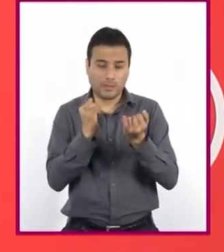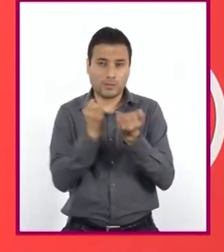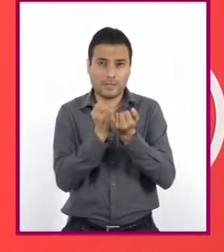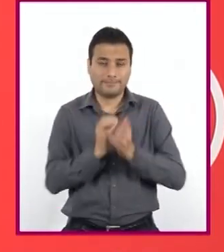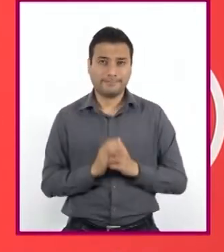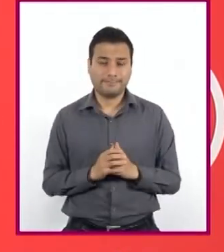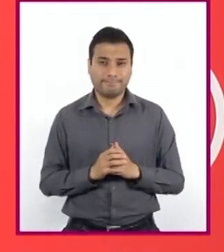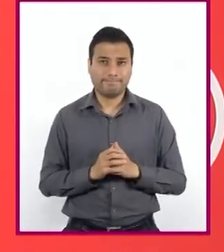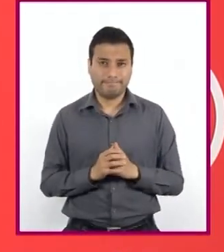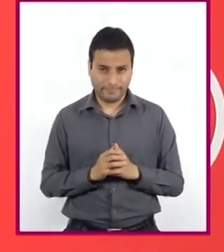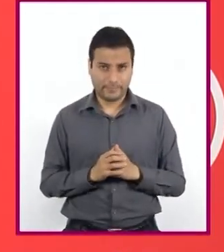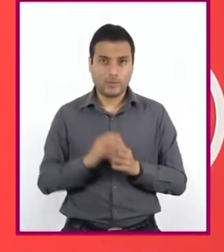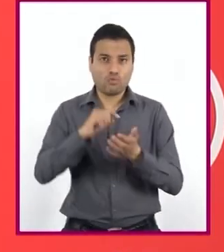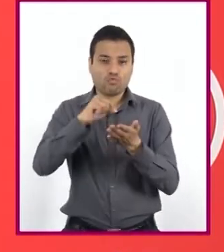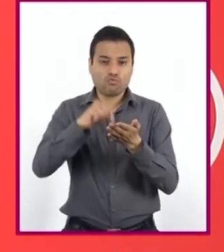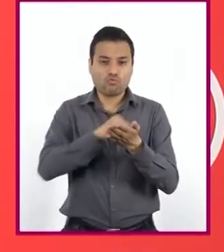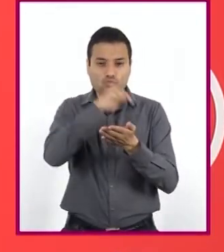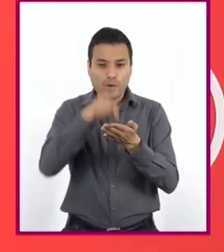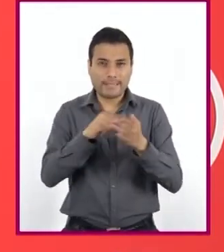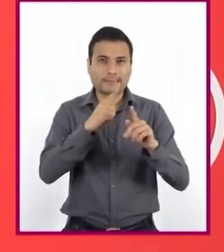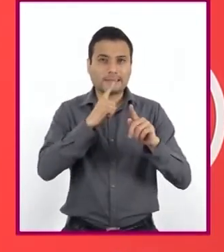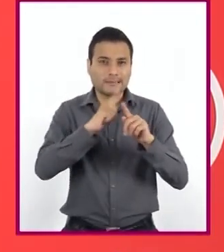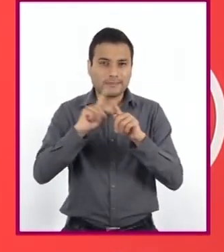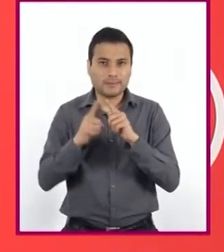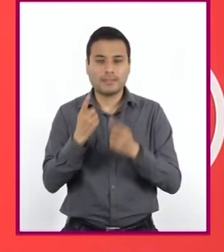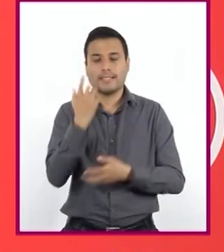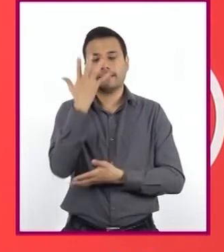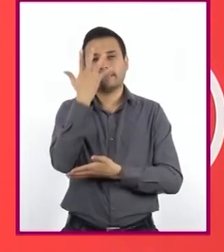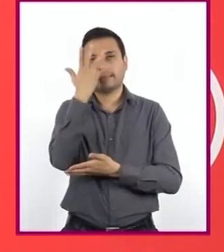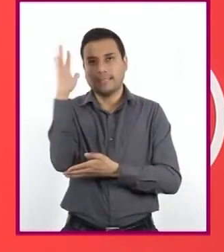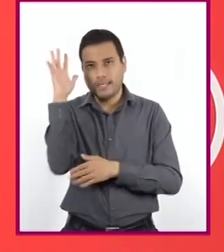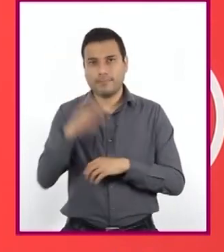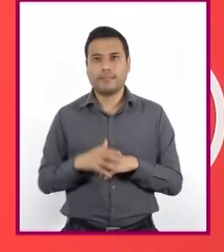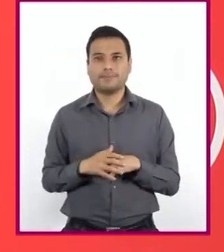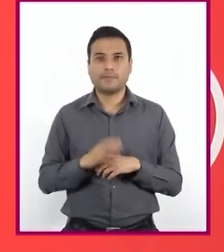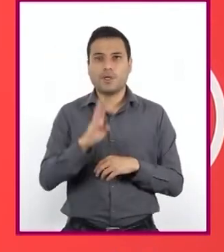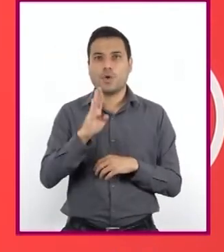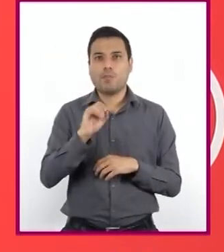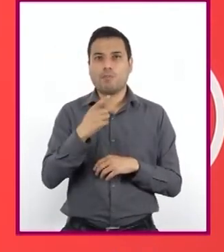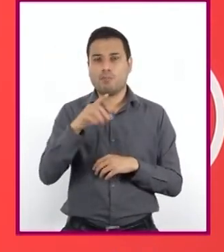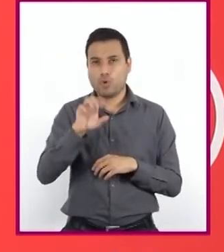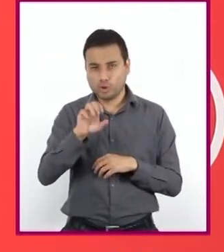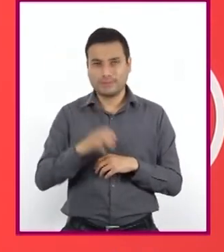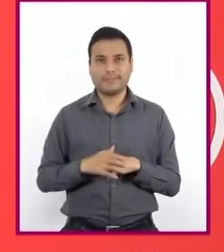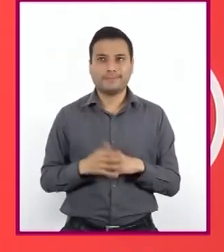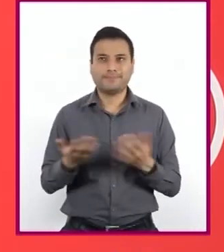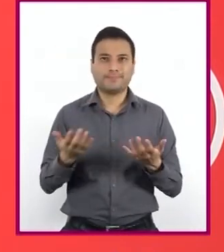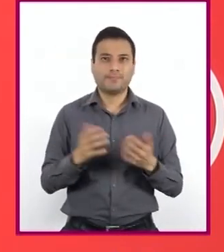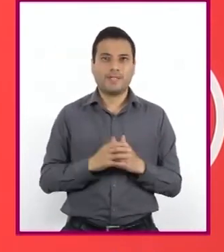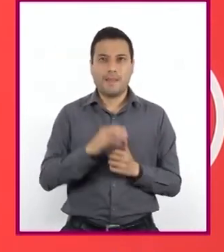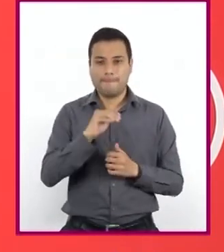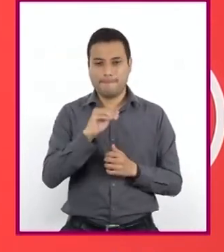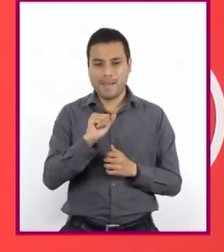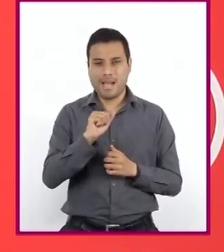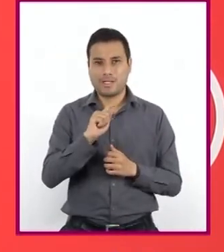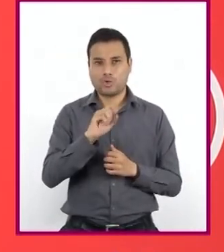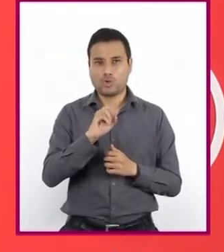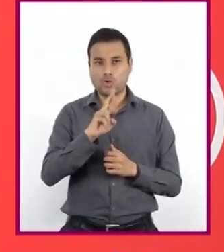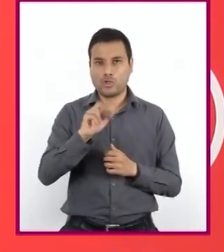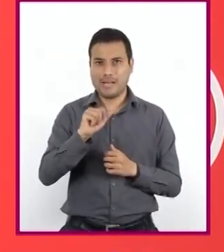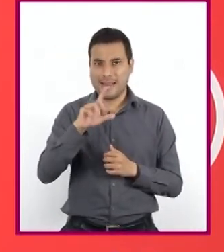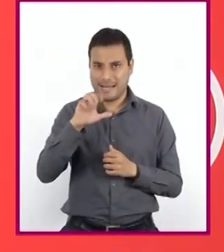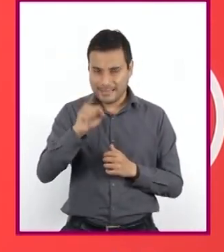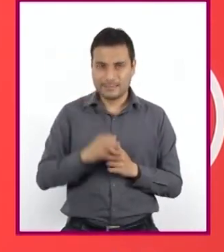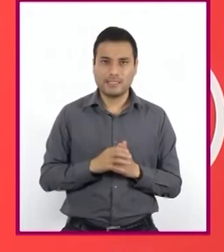los distintos ecosistemas, como las selvas húmedas, los bosques de pinos, los matorrales, los pastizales o